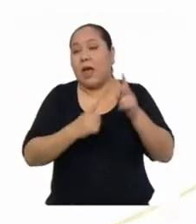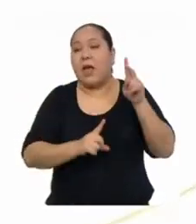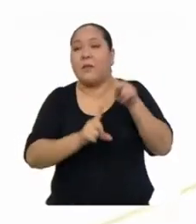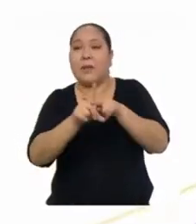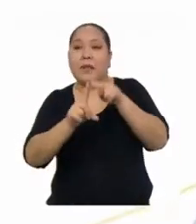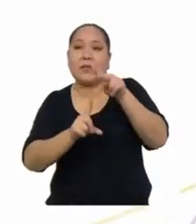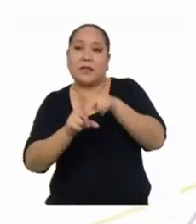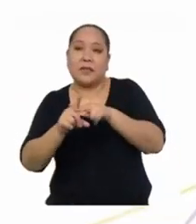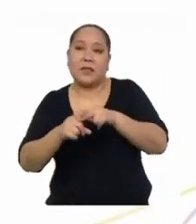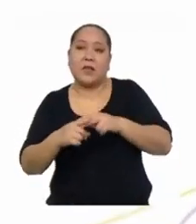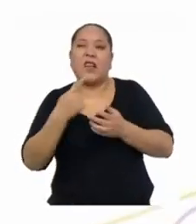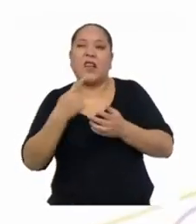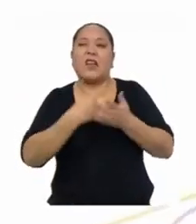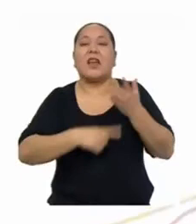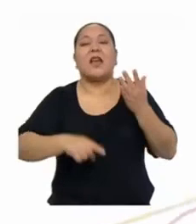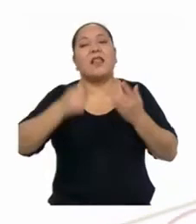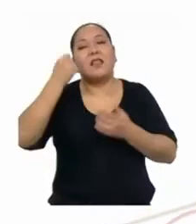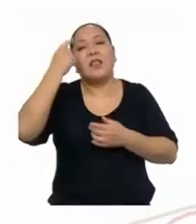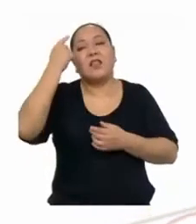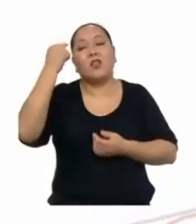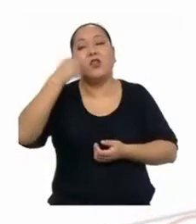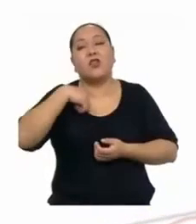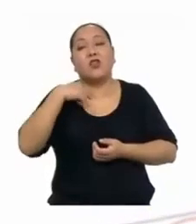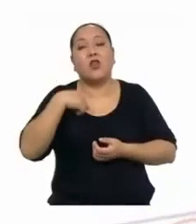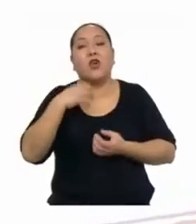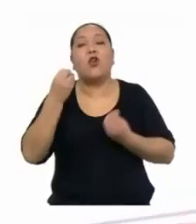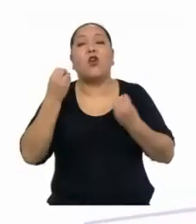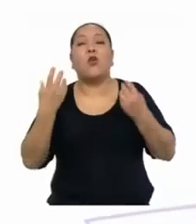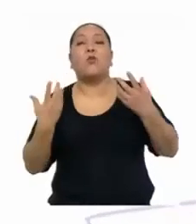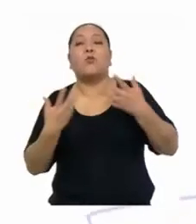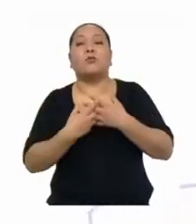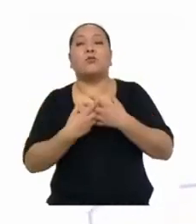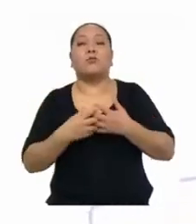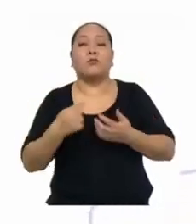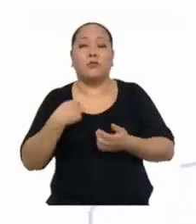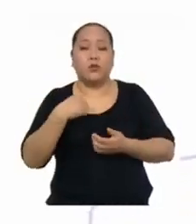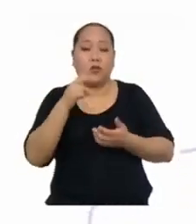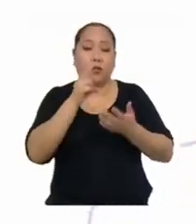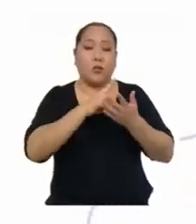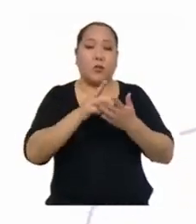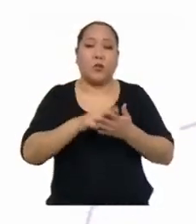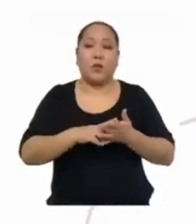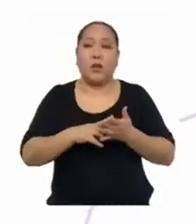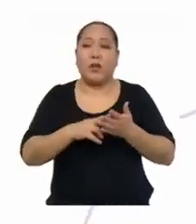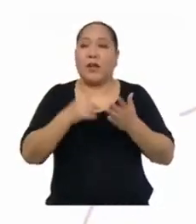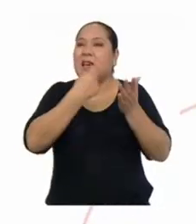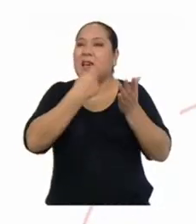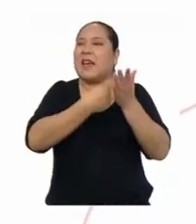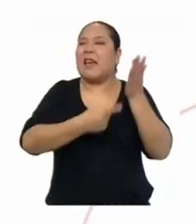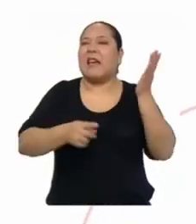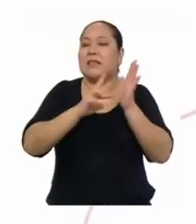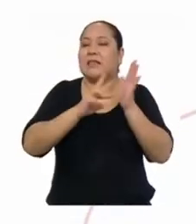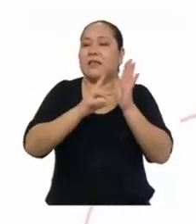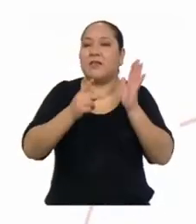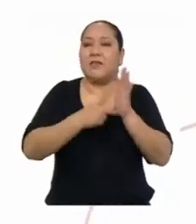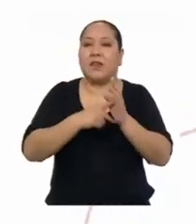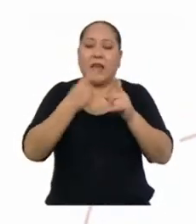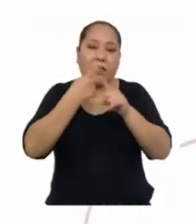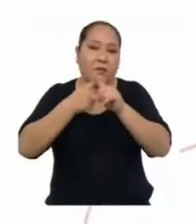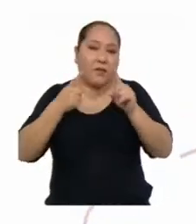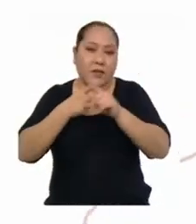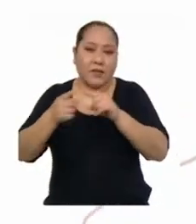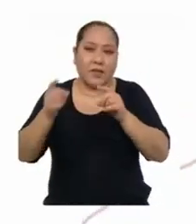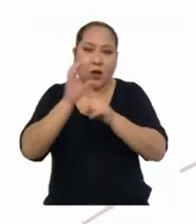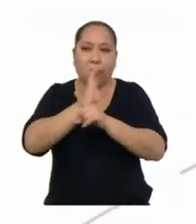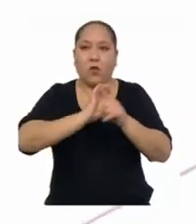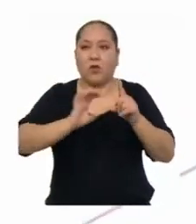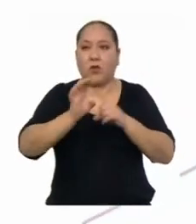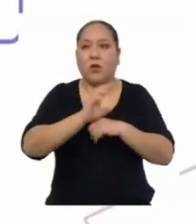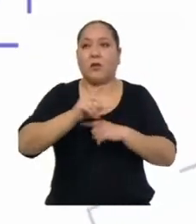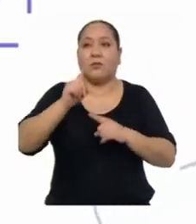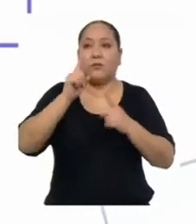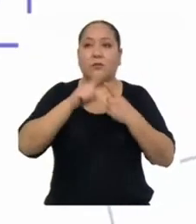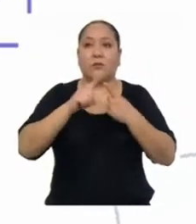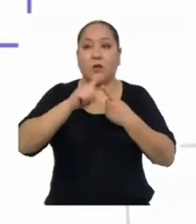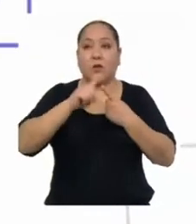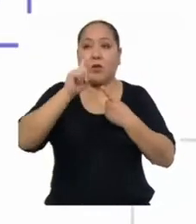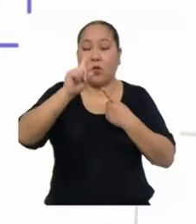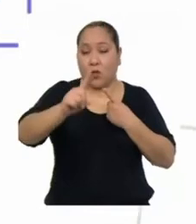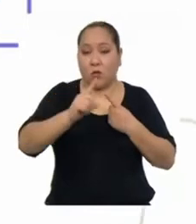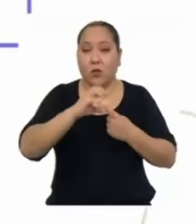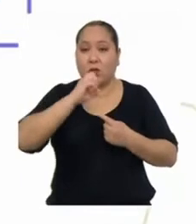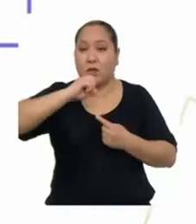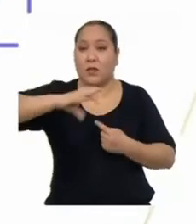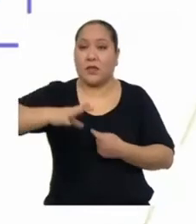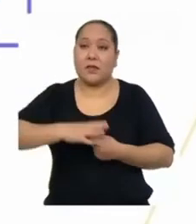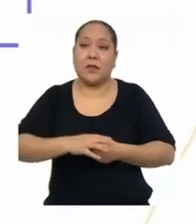se relacionan con ello. Leo. ¿Qué es la diversidad cultural? 1. Se refiere a